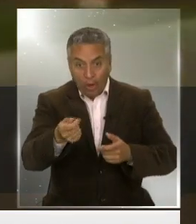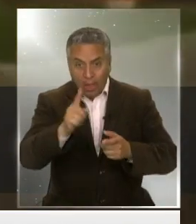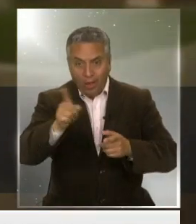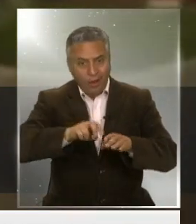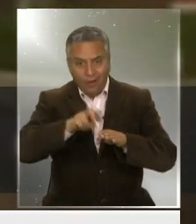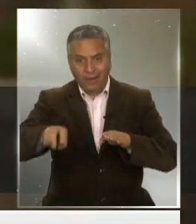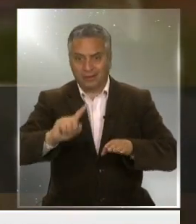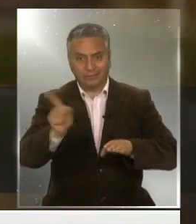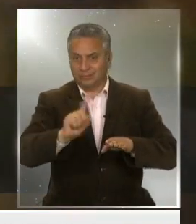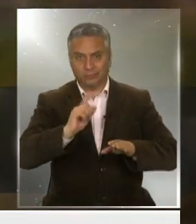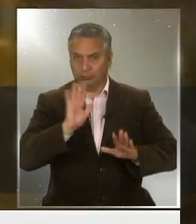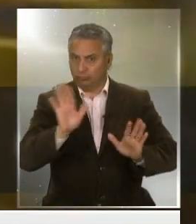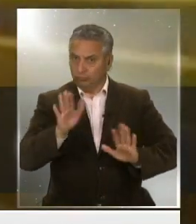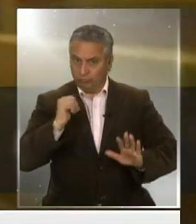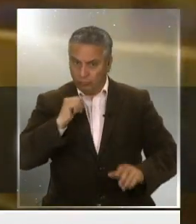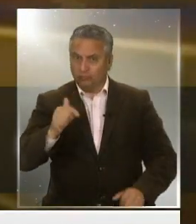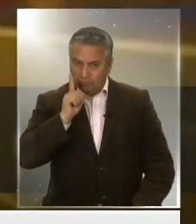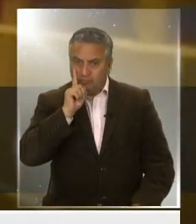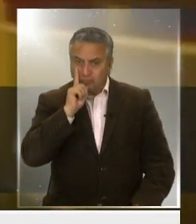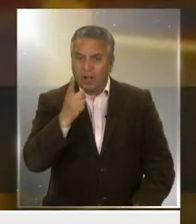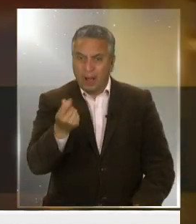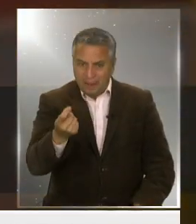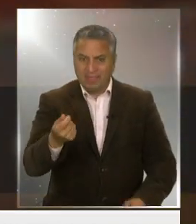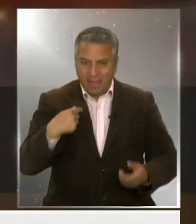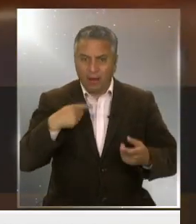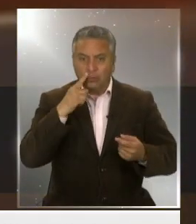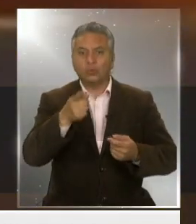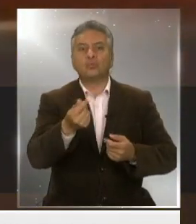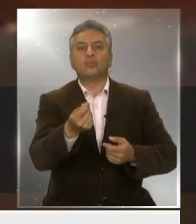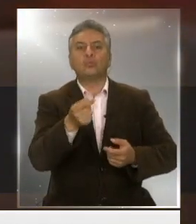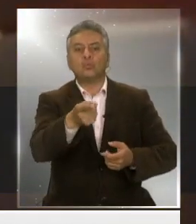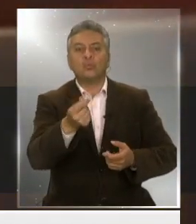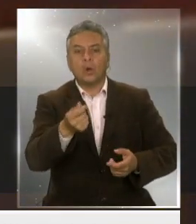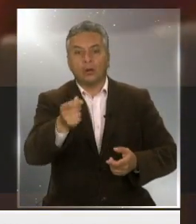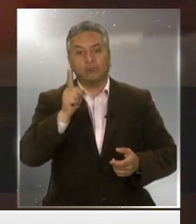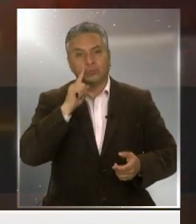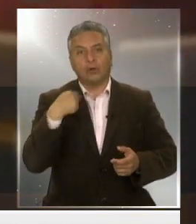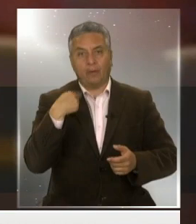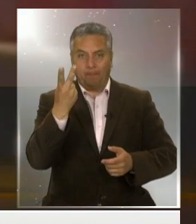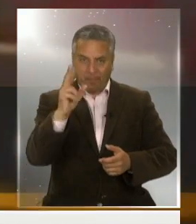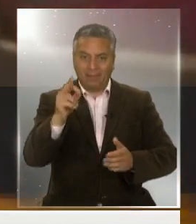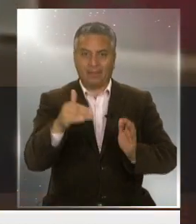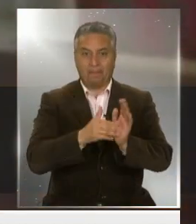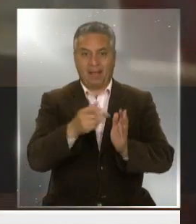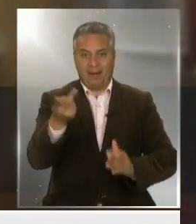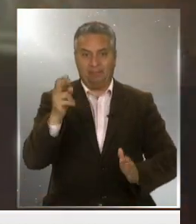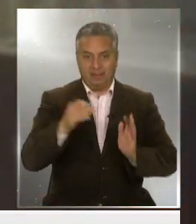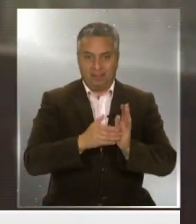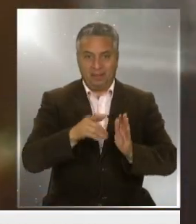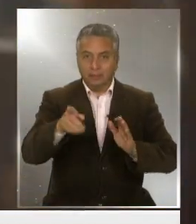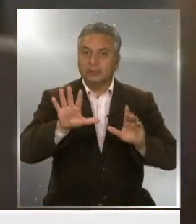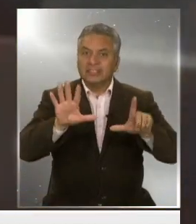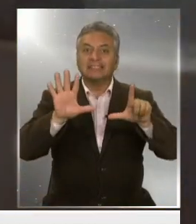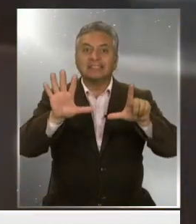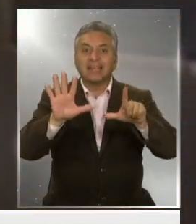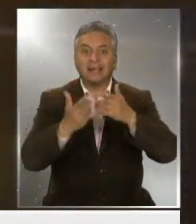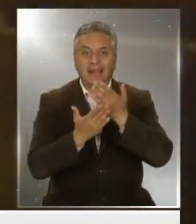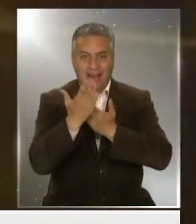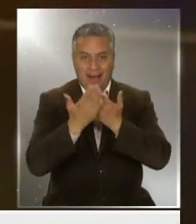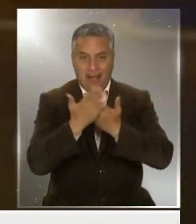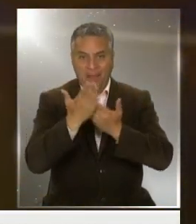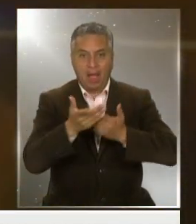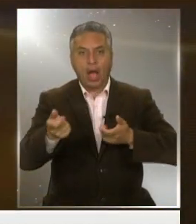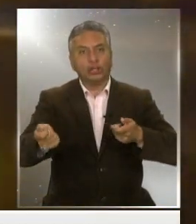agarraste fuerte. Tengo plata, tengo todo. ¿Cuánto tenés? Ando con 20 lucas, hermano. Eran cerca de las 7 de la mañana y el